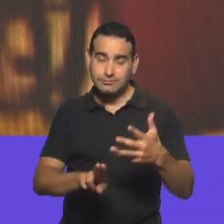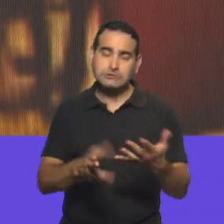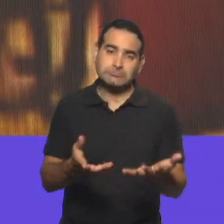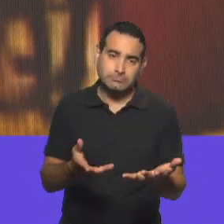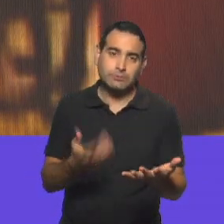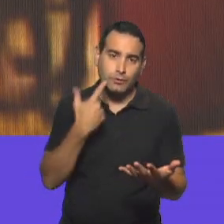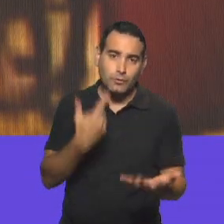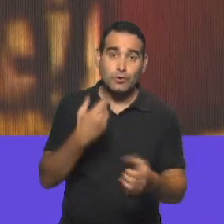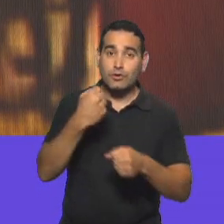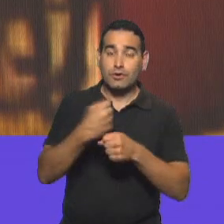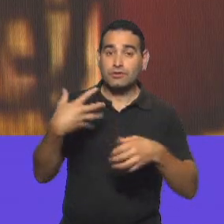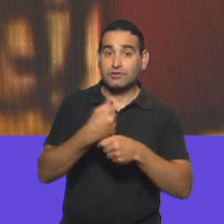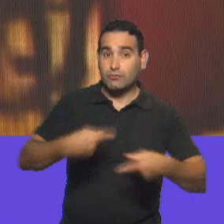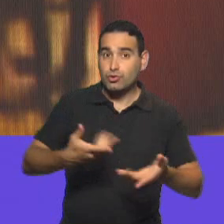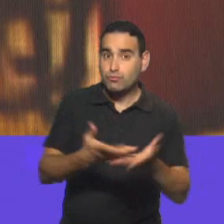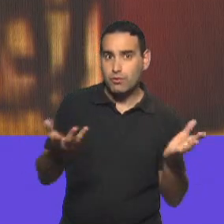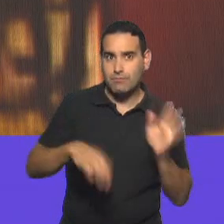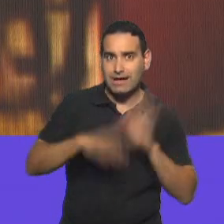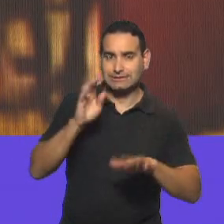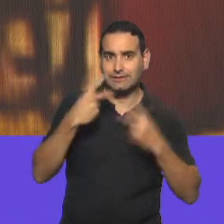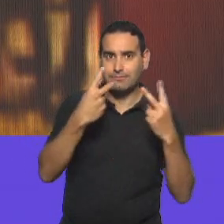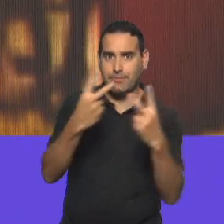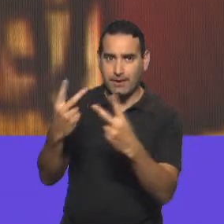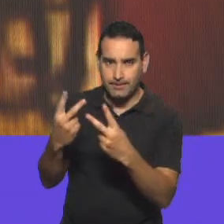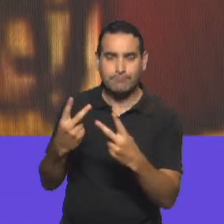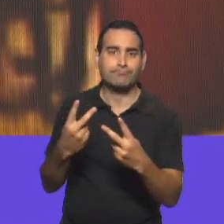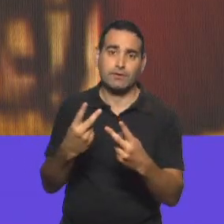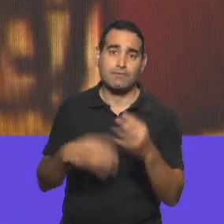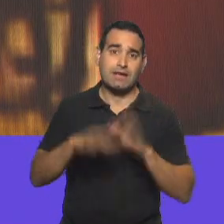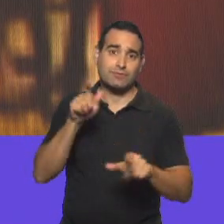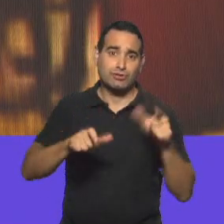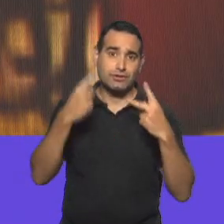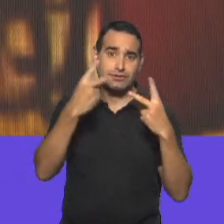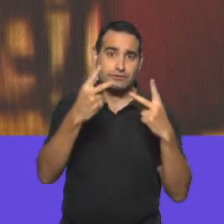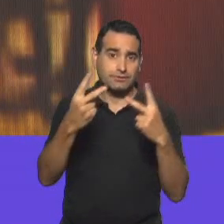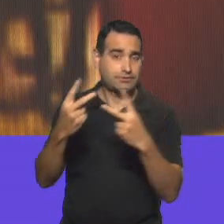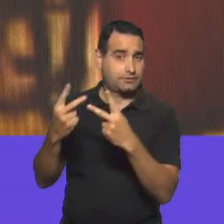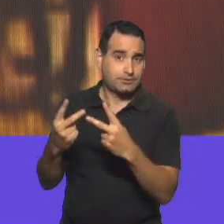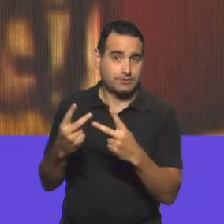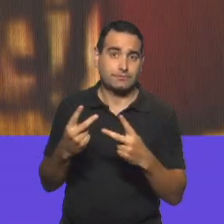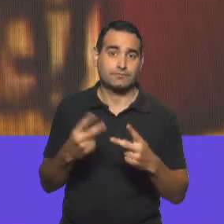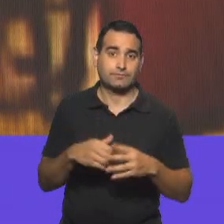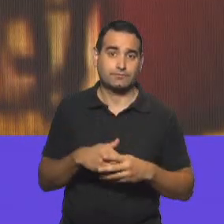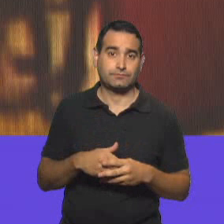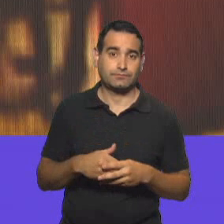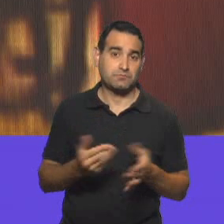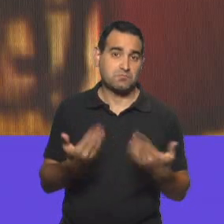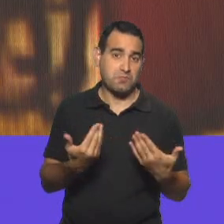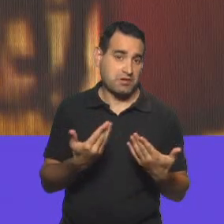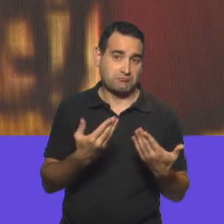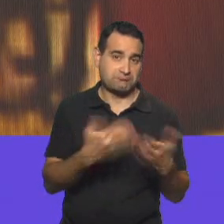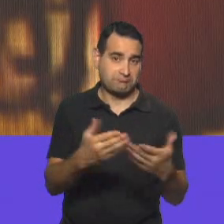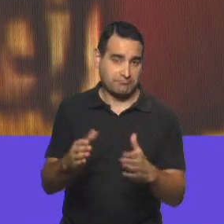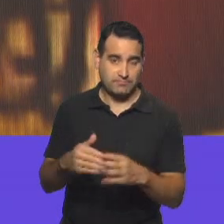lógicamente, el transporte público se utiliza más. Obviamente, hay más pasajeros porque hay más posibilidades para concurrir a diferentes